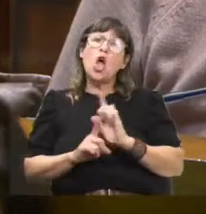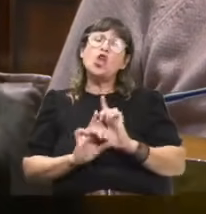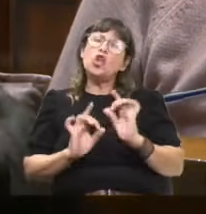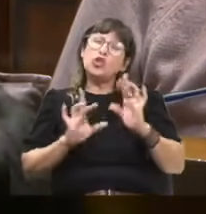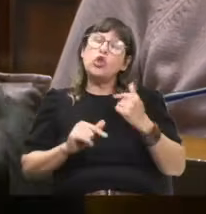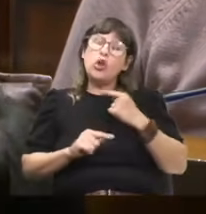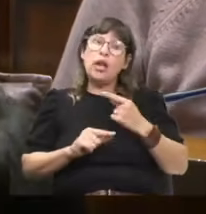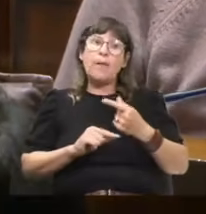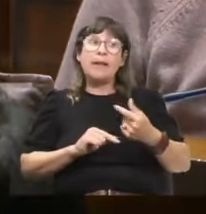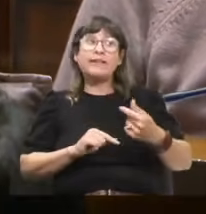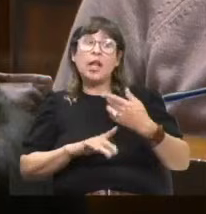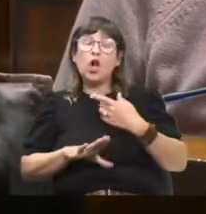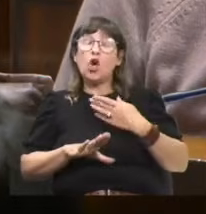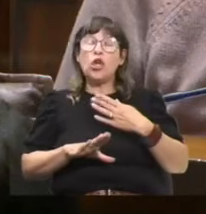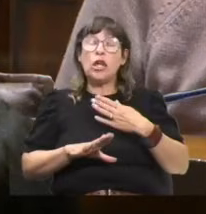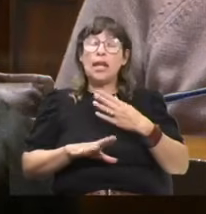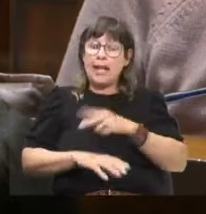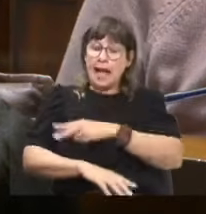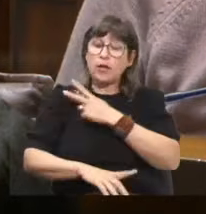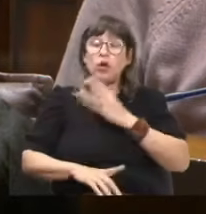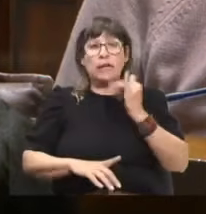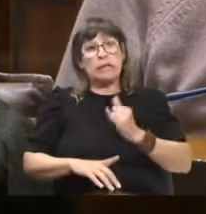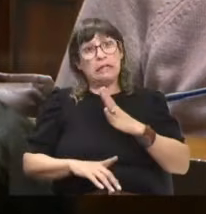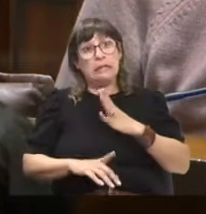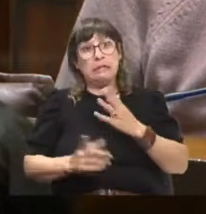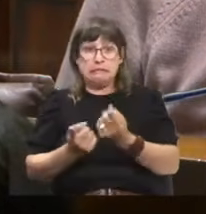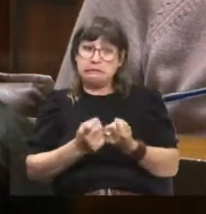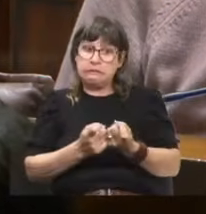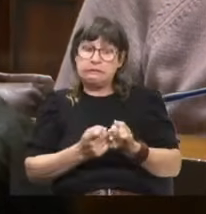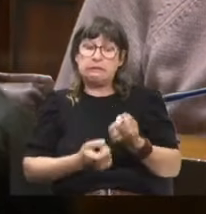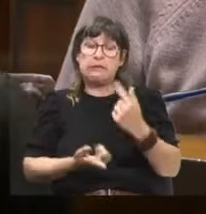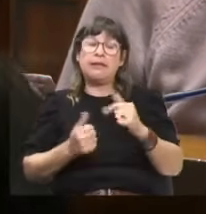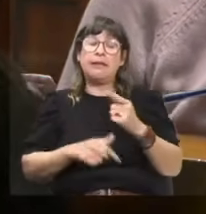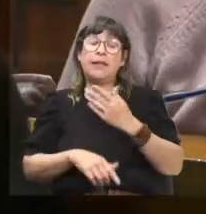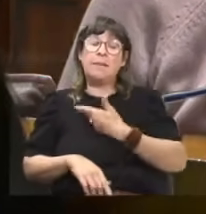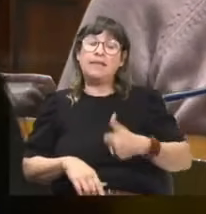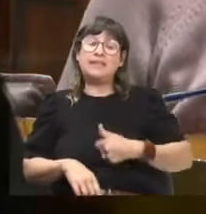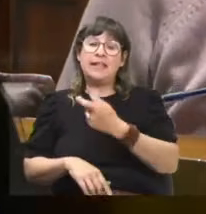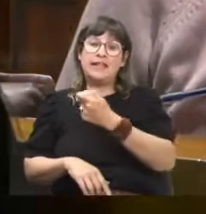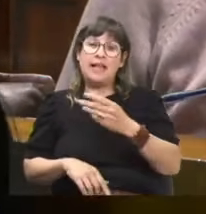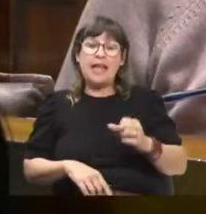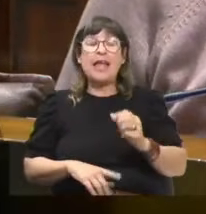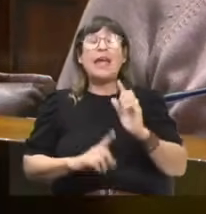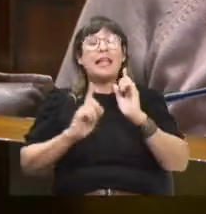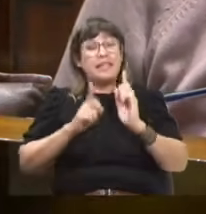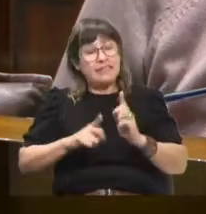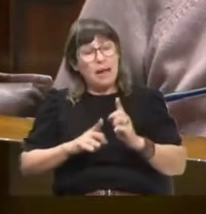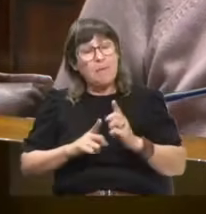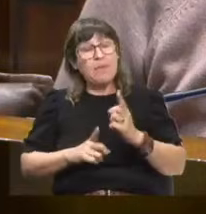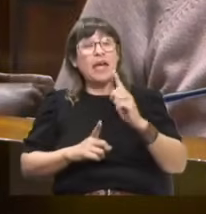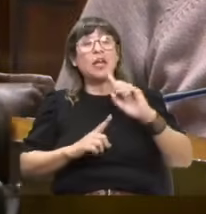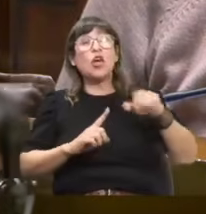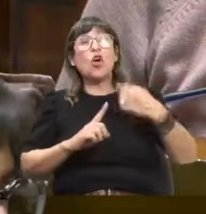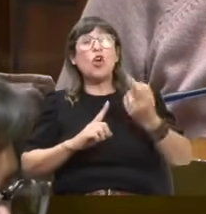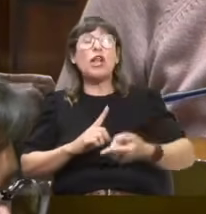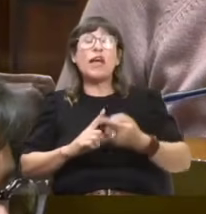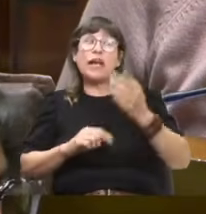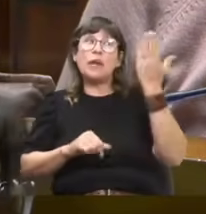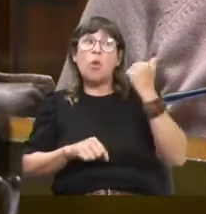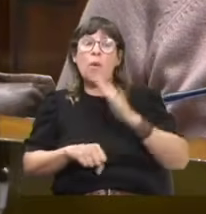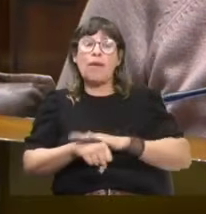exigencias de su cargo como presidente de ACE, sino además con las que en su momento desempeñó